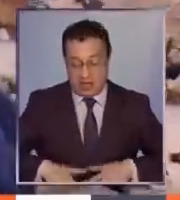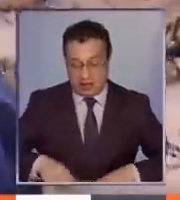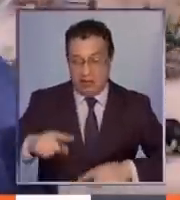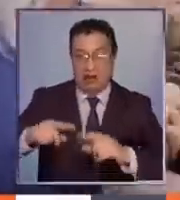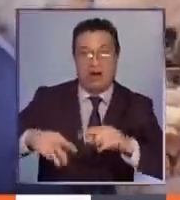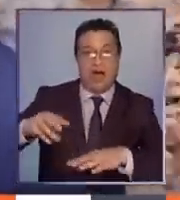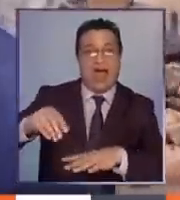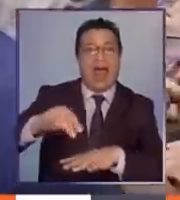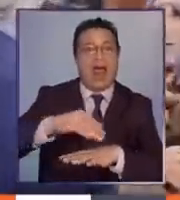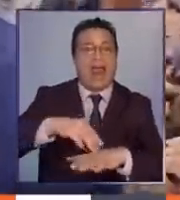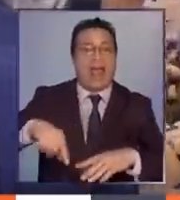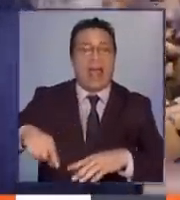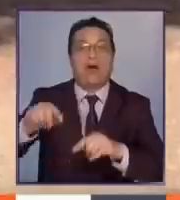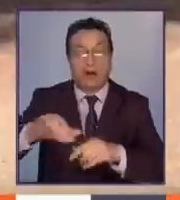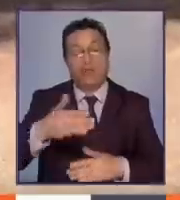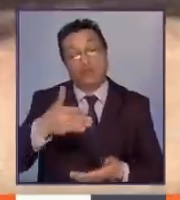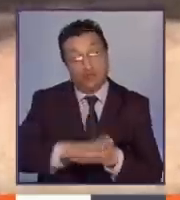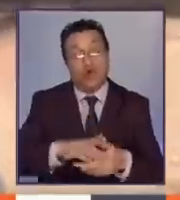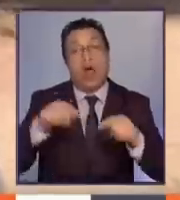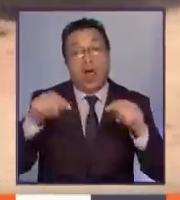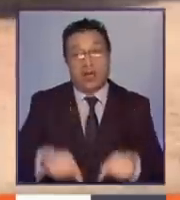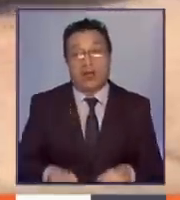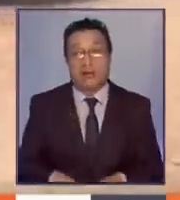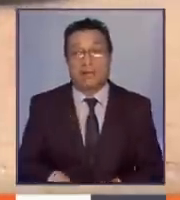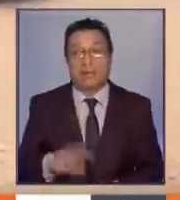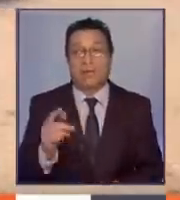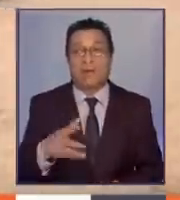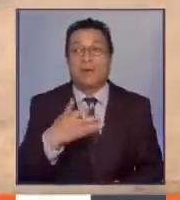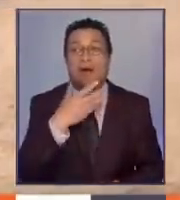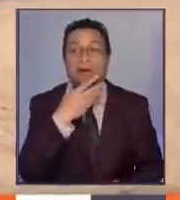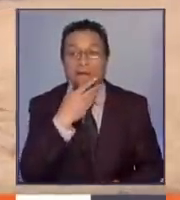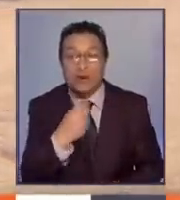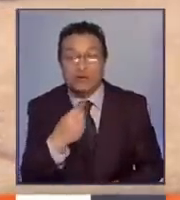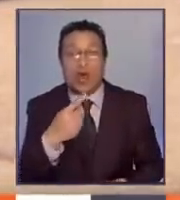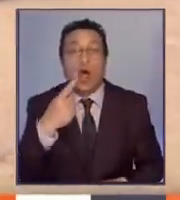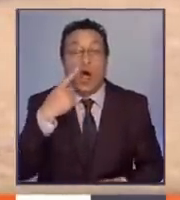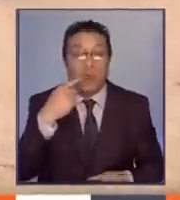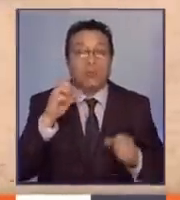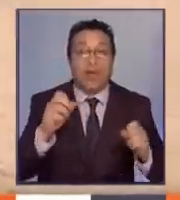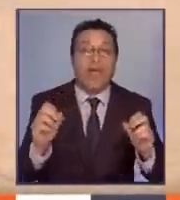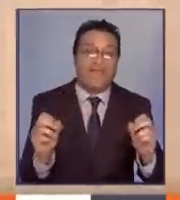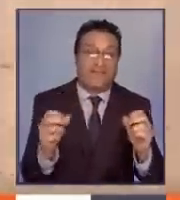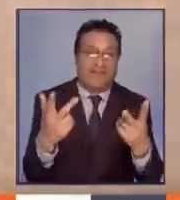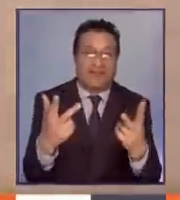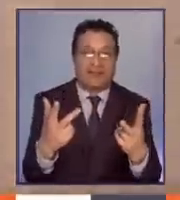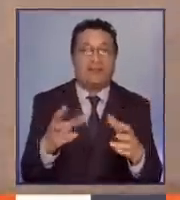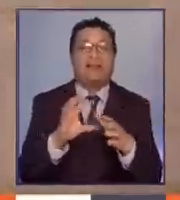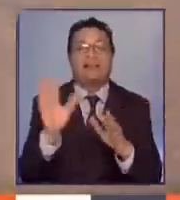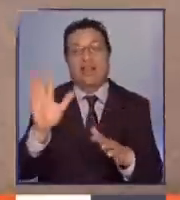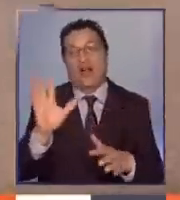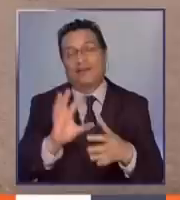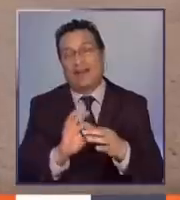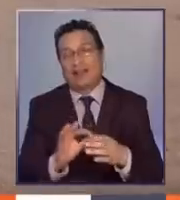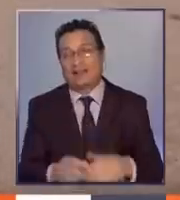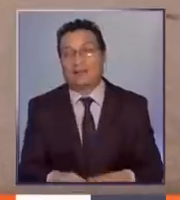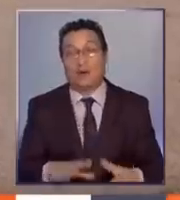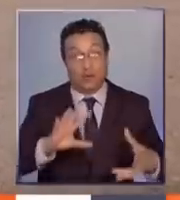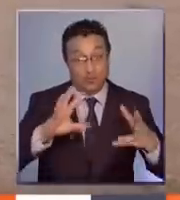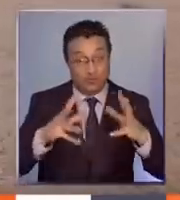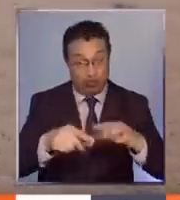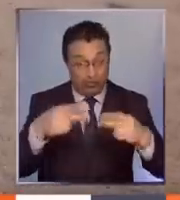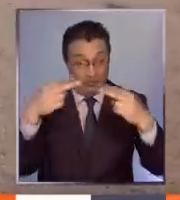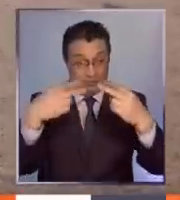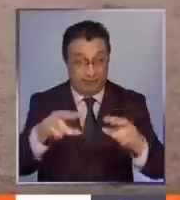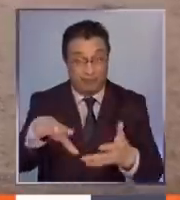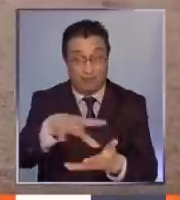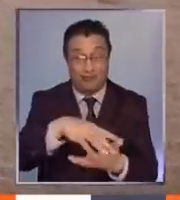y que un día espera morir acá. La belleza del hombre es su sabiduría. Chao. Gracias. Chao. En el mundo que creó, ese